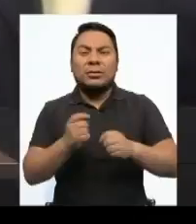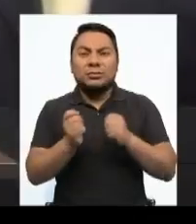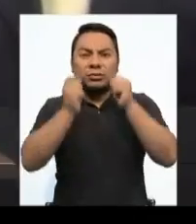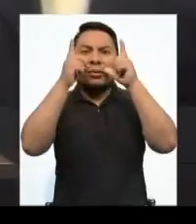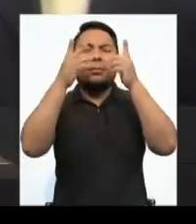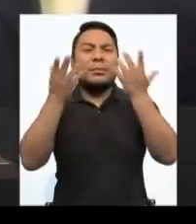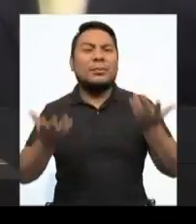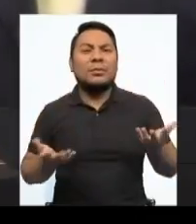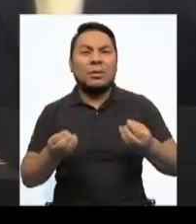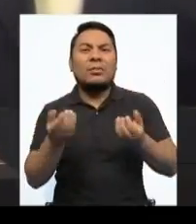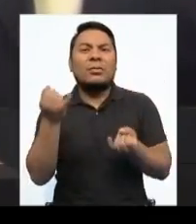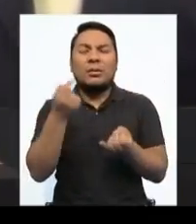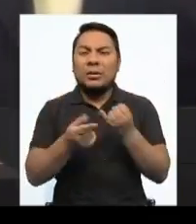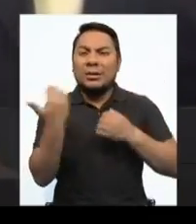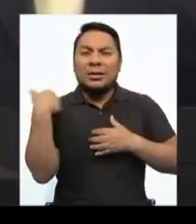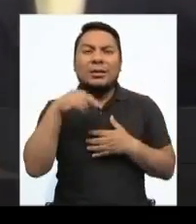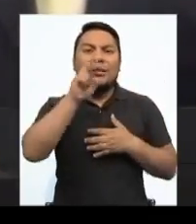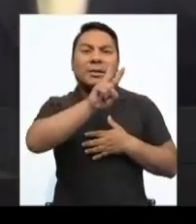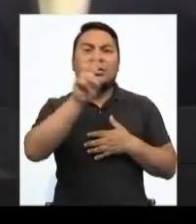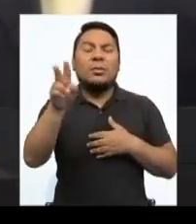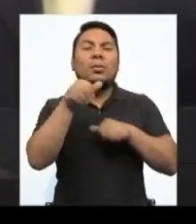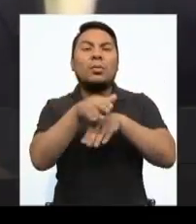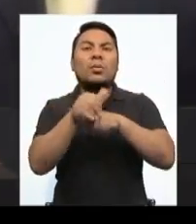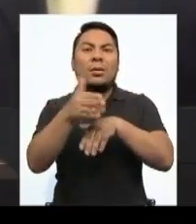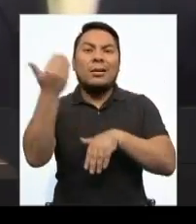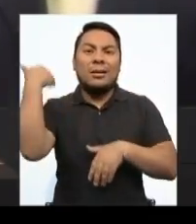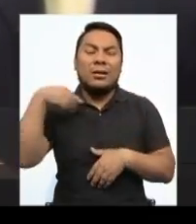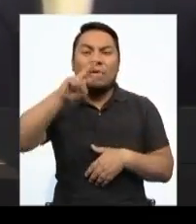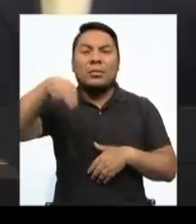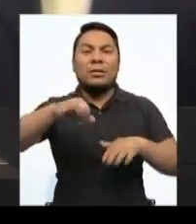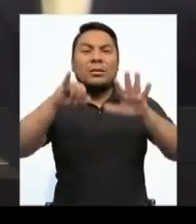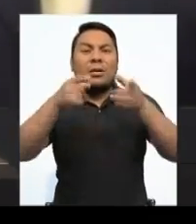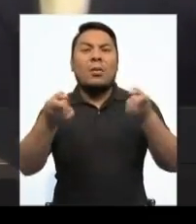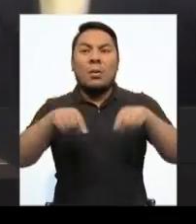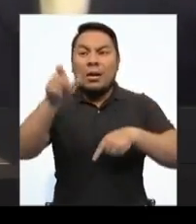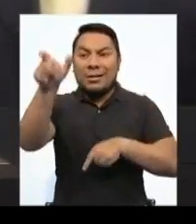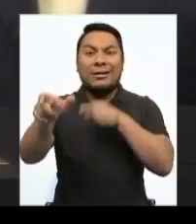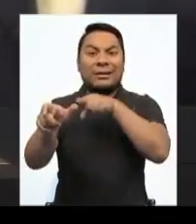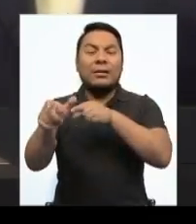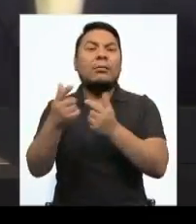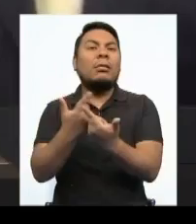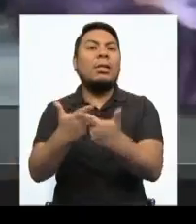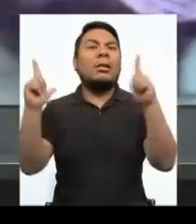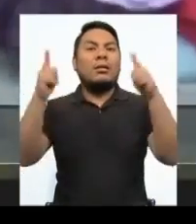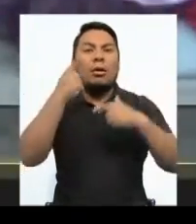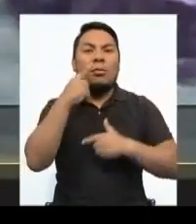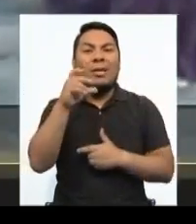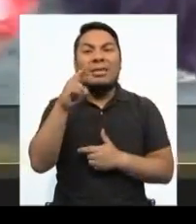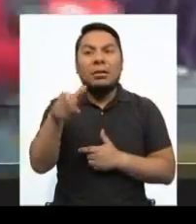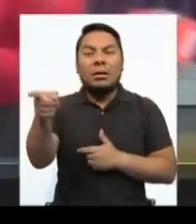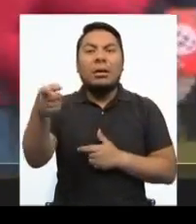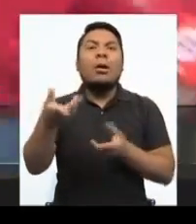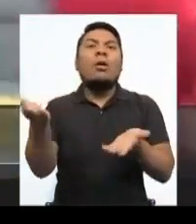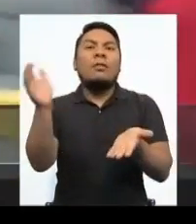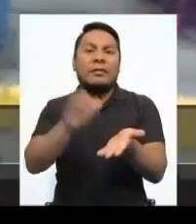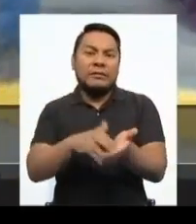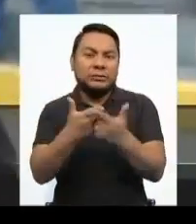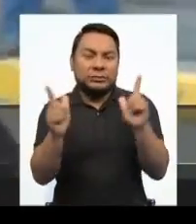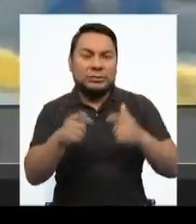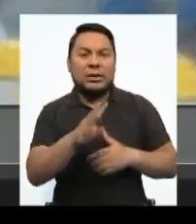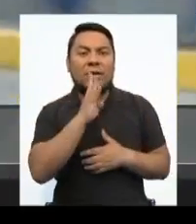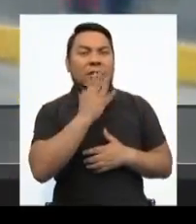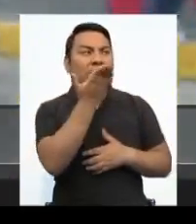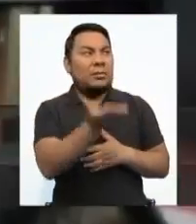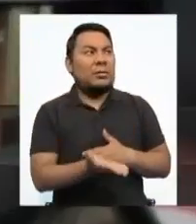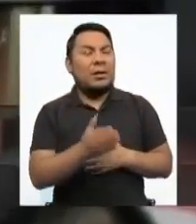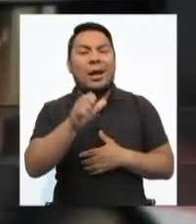parecido a un último 22 de julio del 2016 cuando liberaron descaradamente a Adriano Pozo. Con estas palabras,